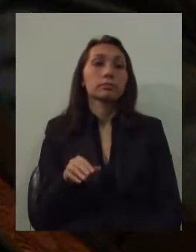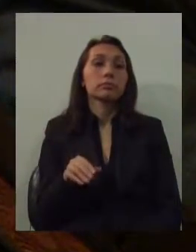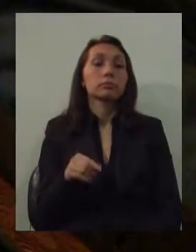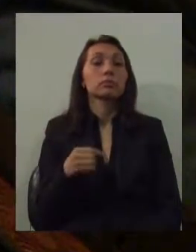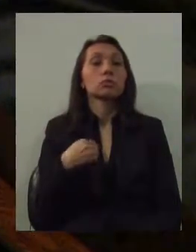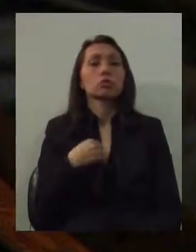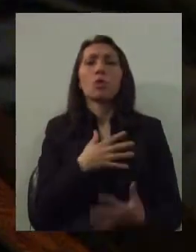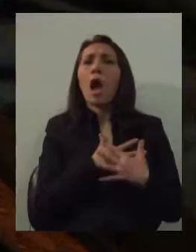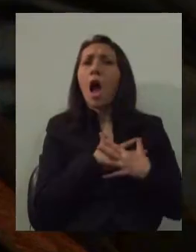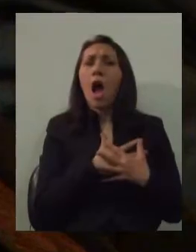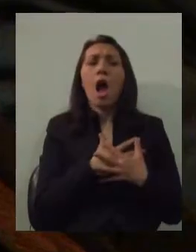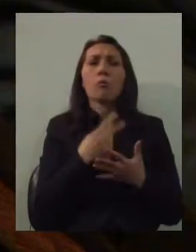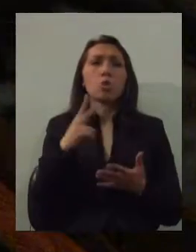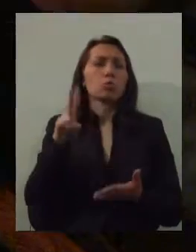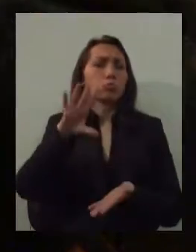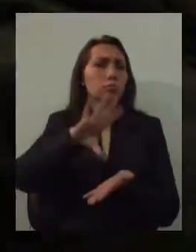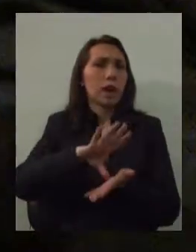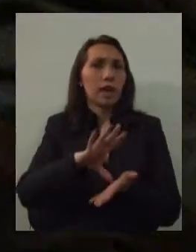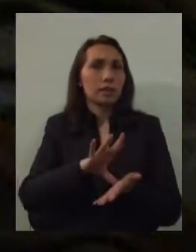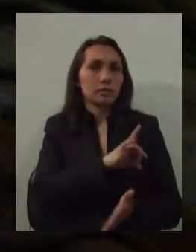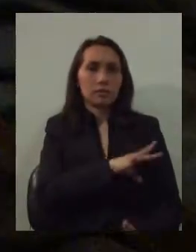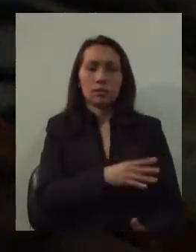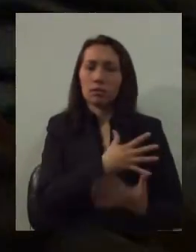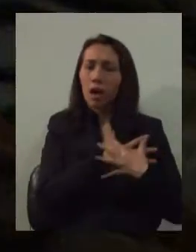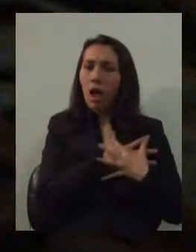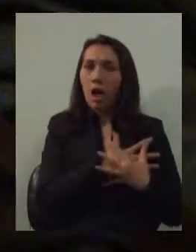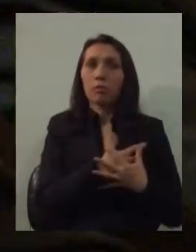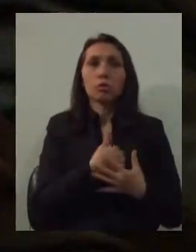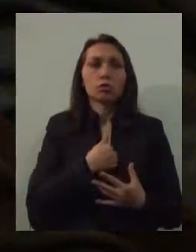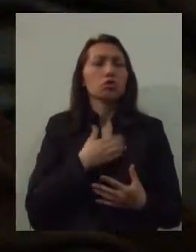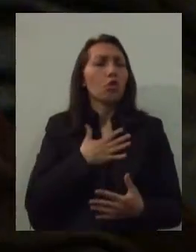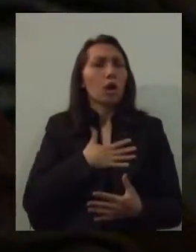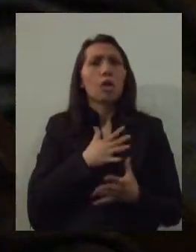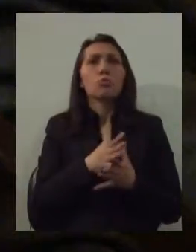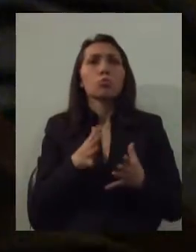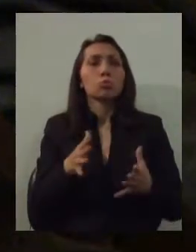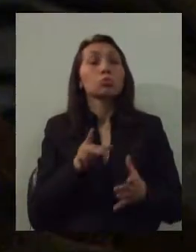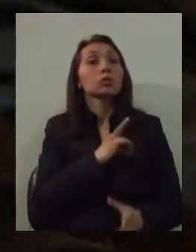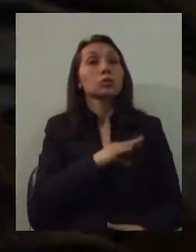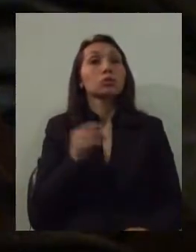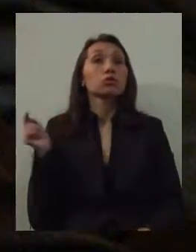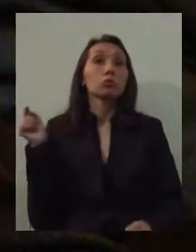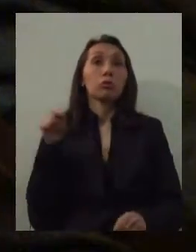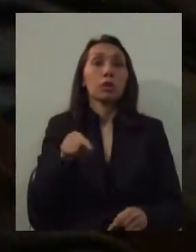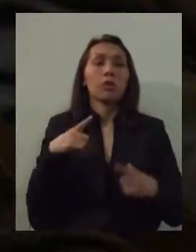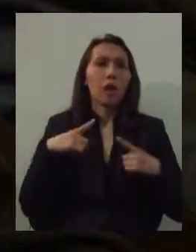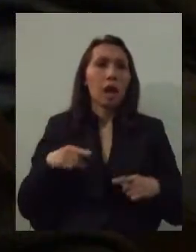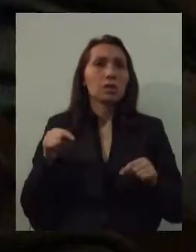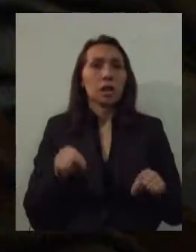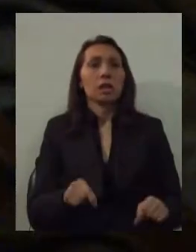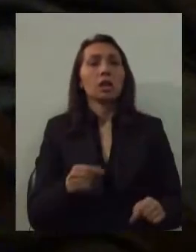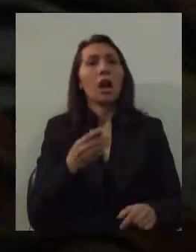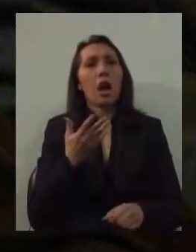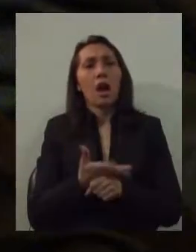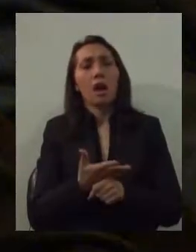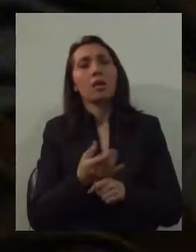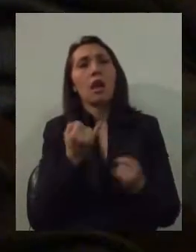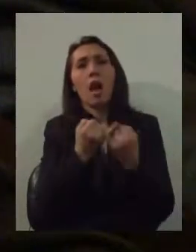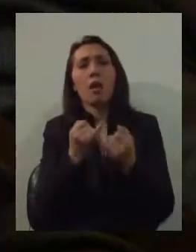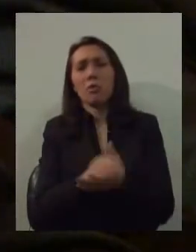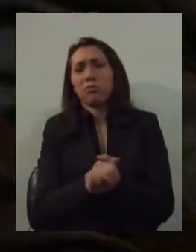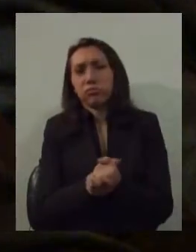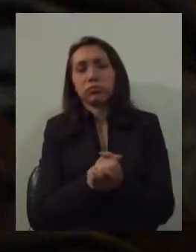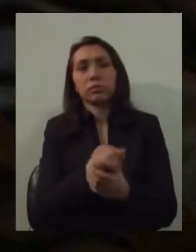yo amo su país, le cuento. Yo quiero muchísimo a Chile, de hecho vengo a vacacionar, tengo amigos